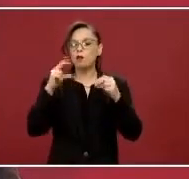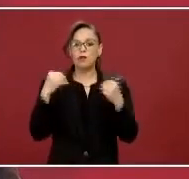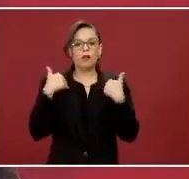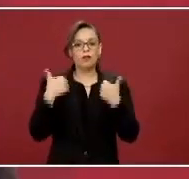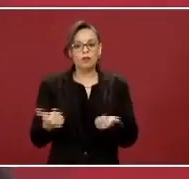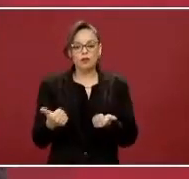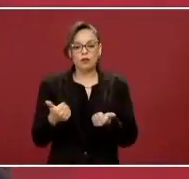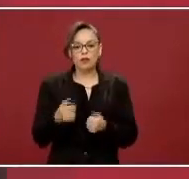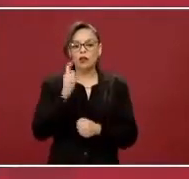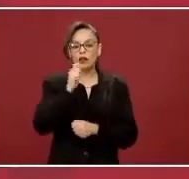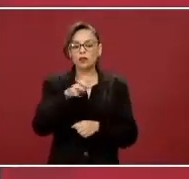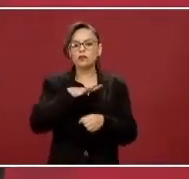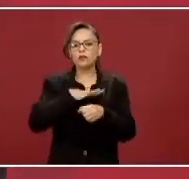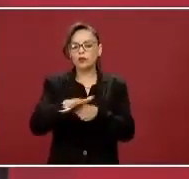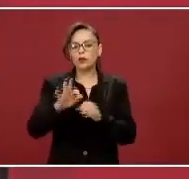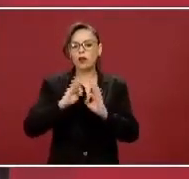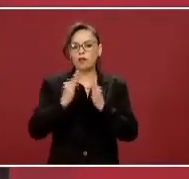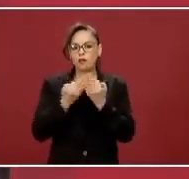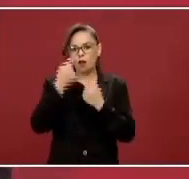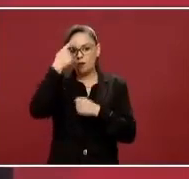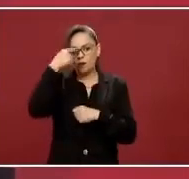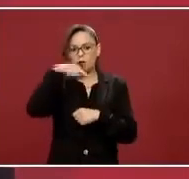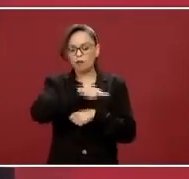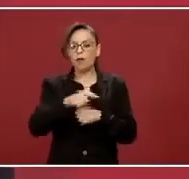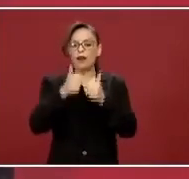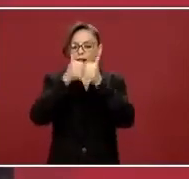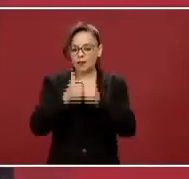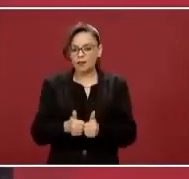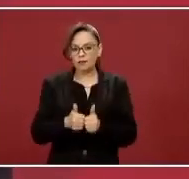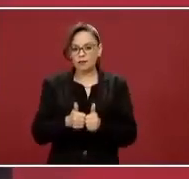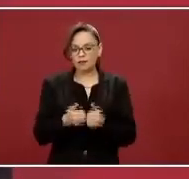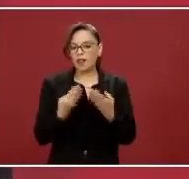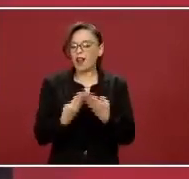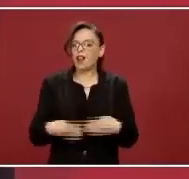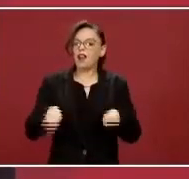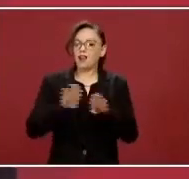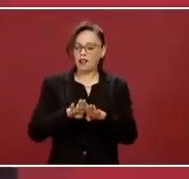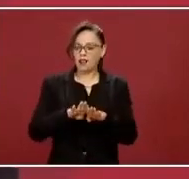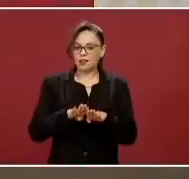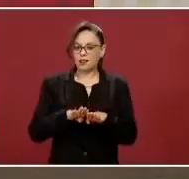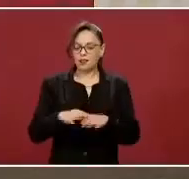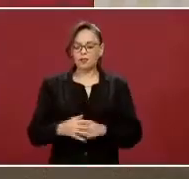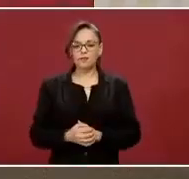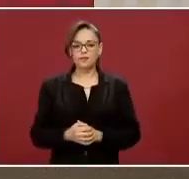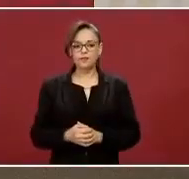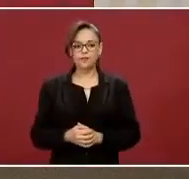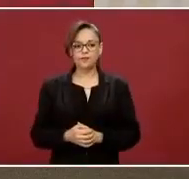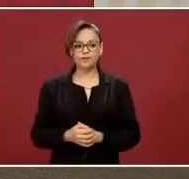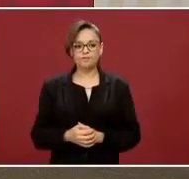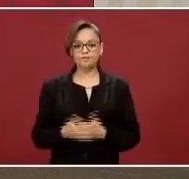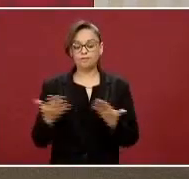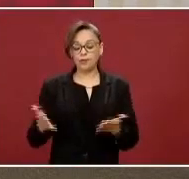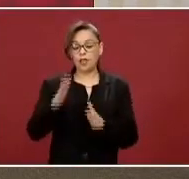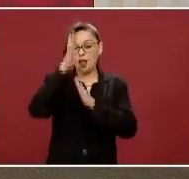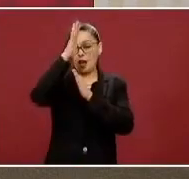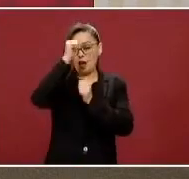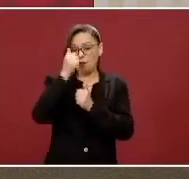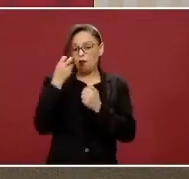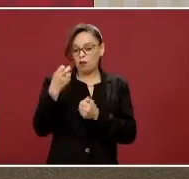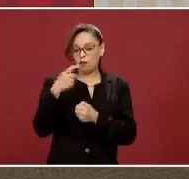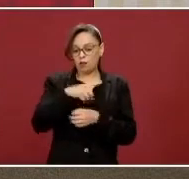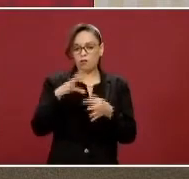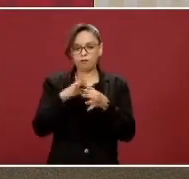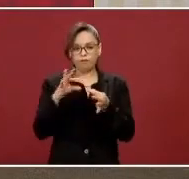de mitigación, quédate en casa. El acuerdo por el que se establecen las medidas preventivas que se